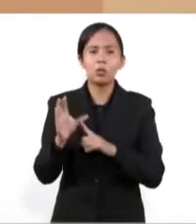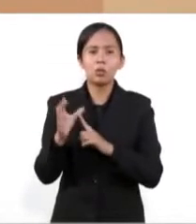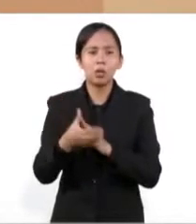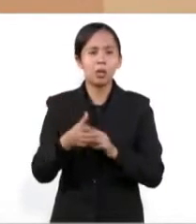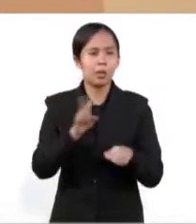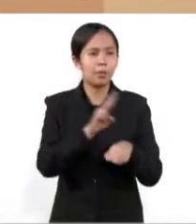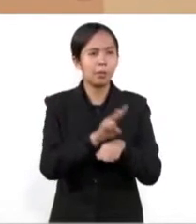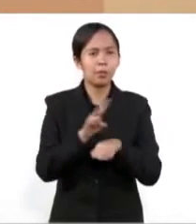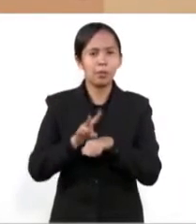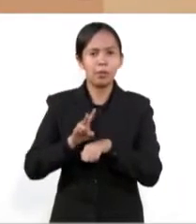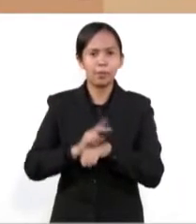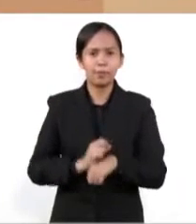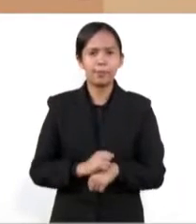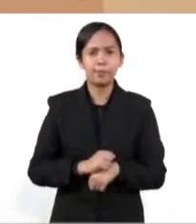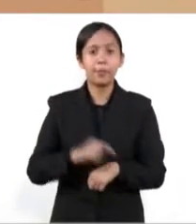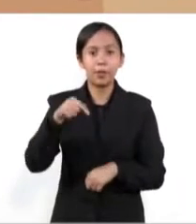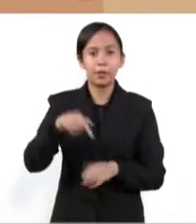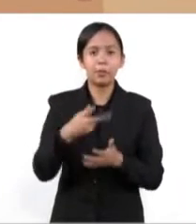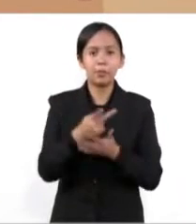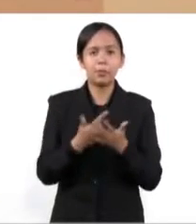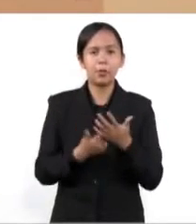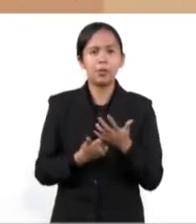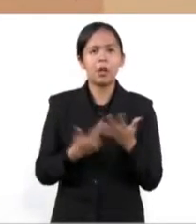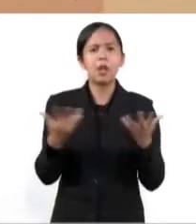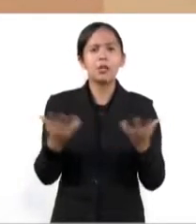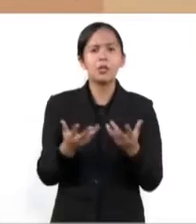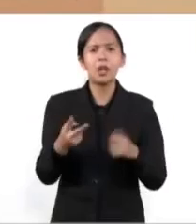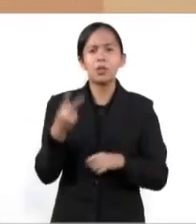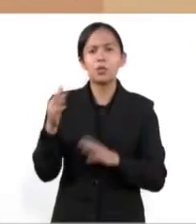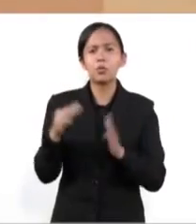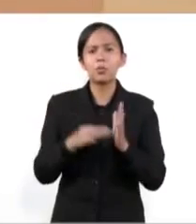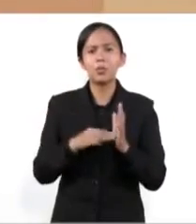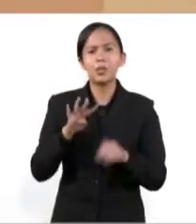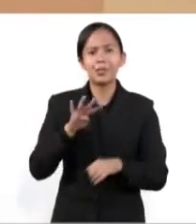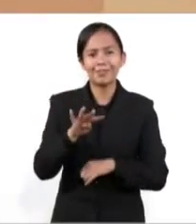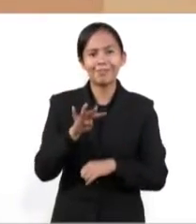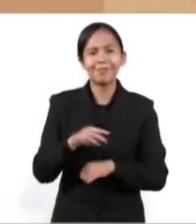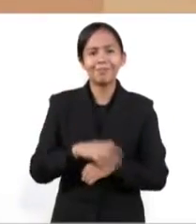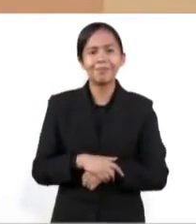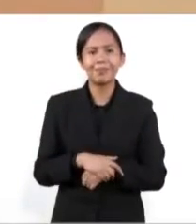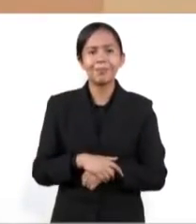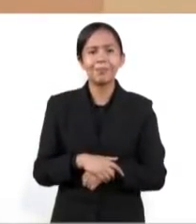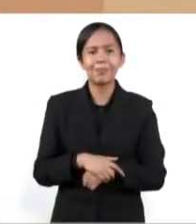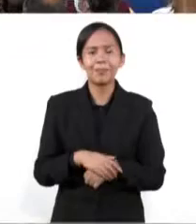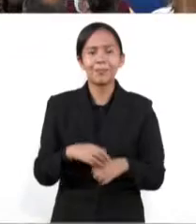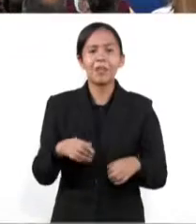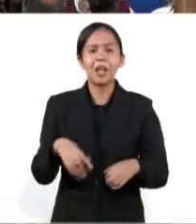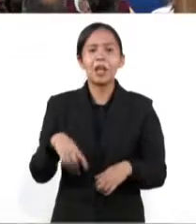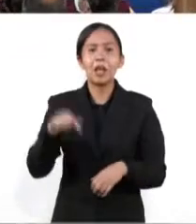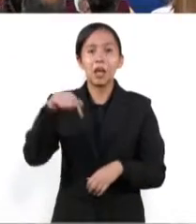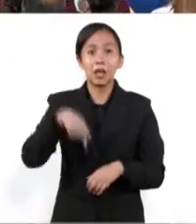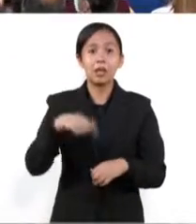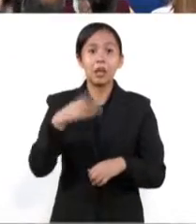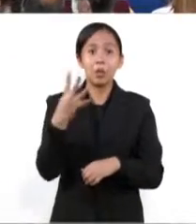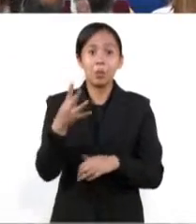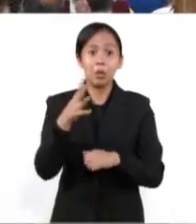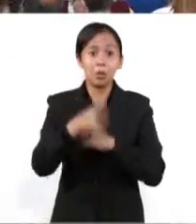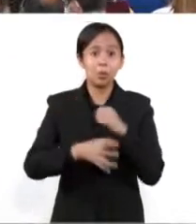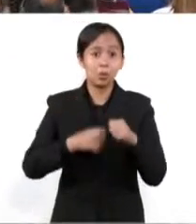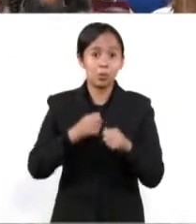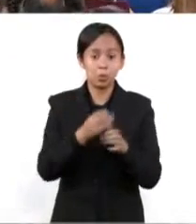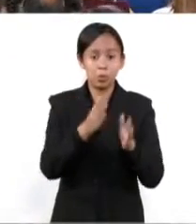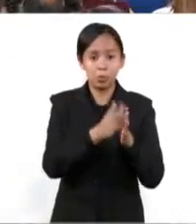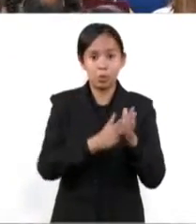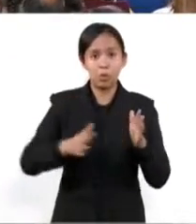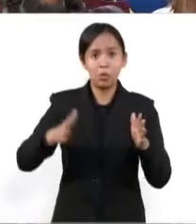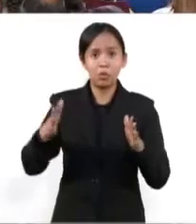vigila. Este programa lo hicimos desde el 2019. O sea, este es el cuarto año que todas las